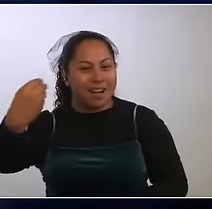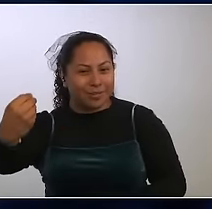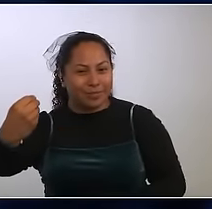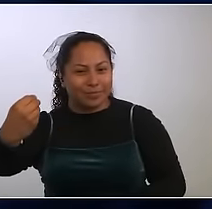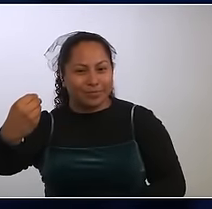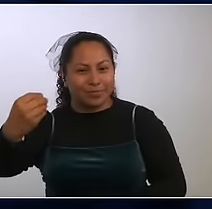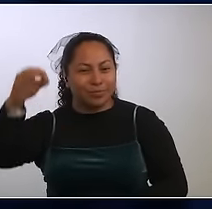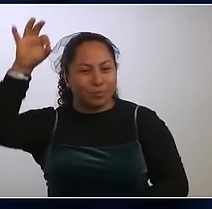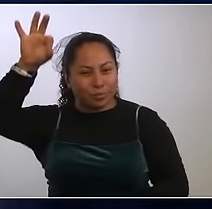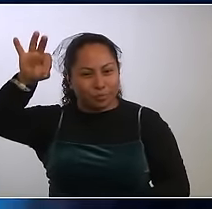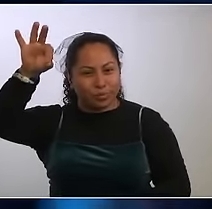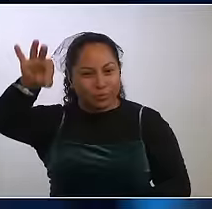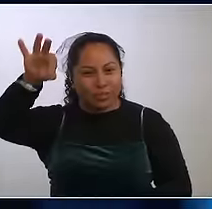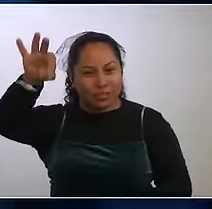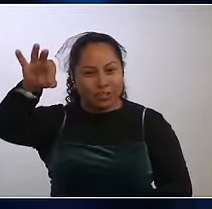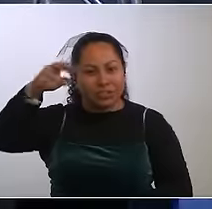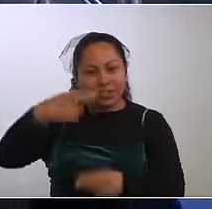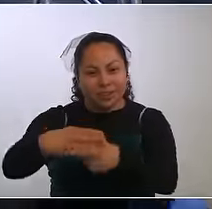Jesucristo.